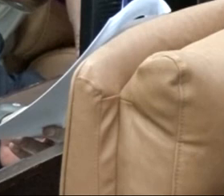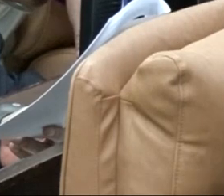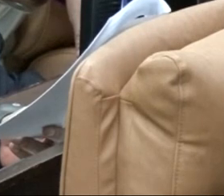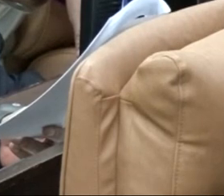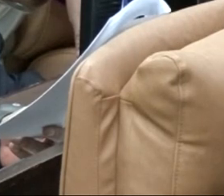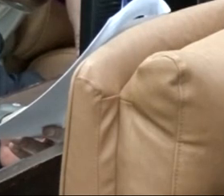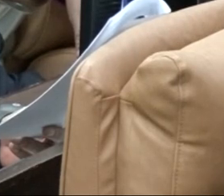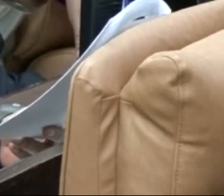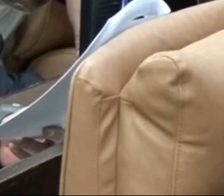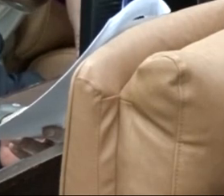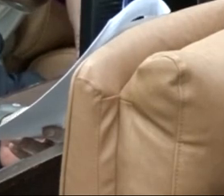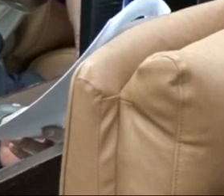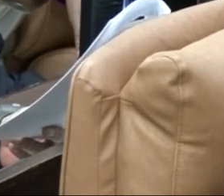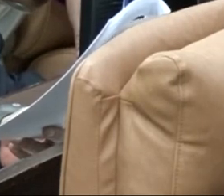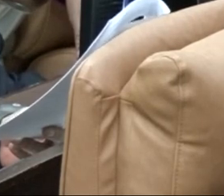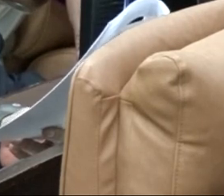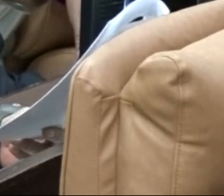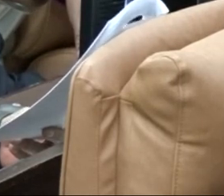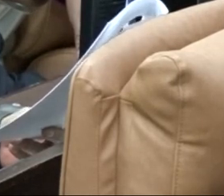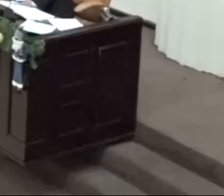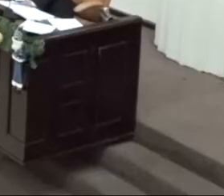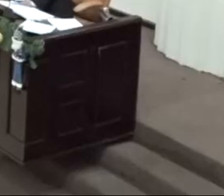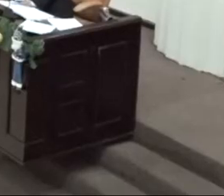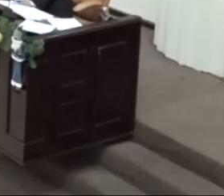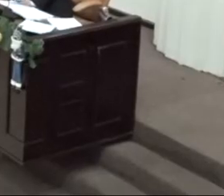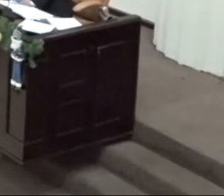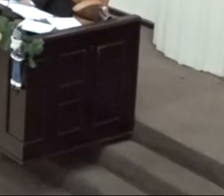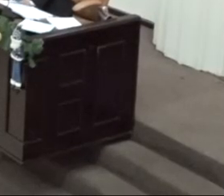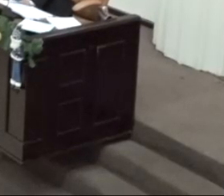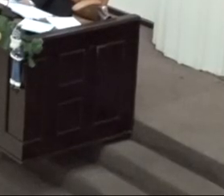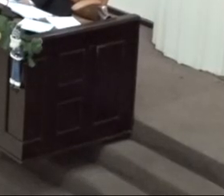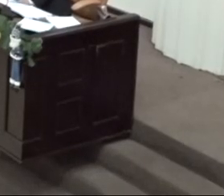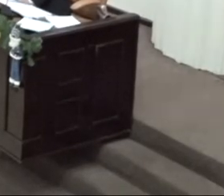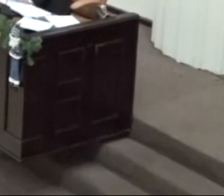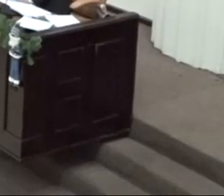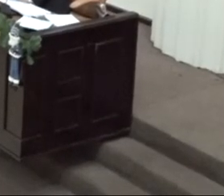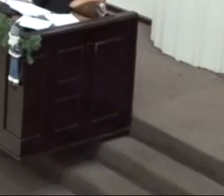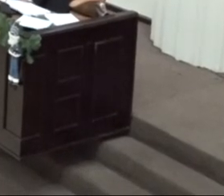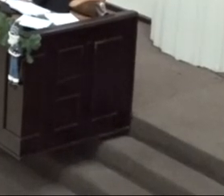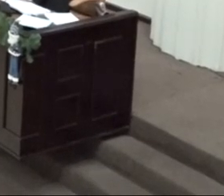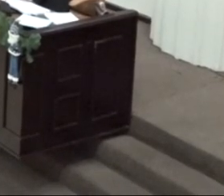denominado como trueque o intercambio de mercancías. Noticias 12, Darlene Téllez.